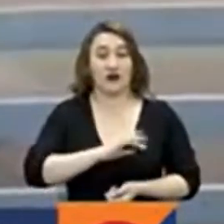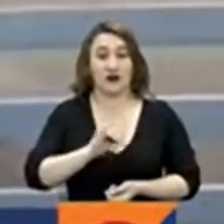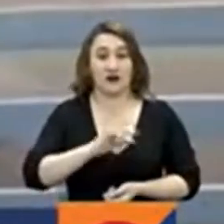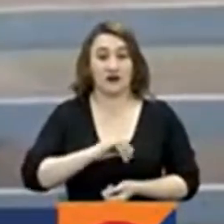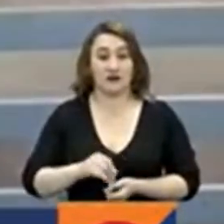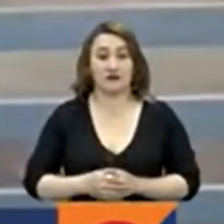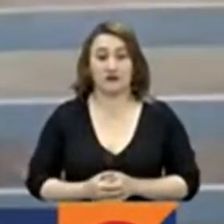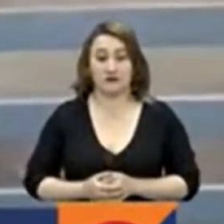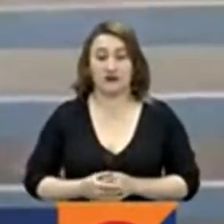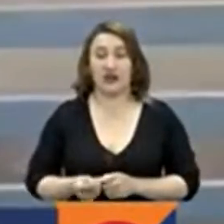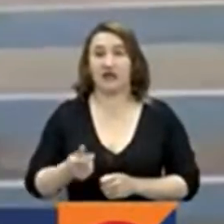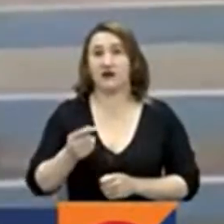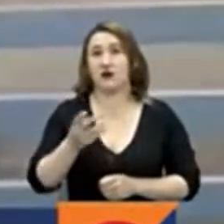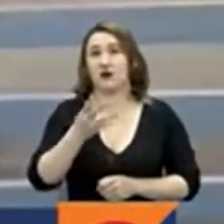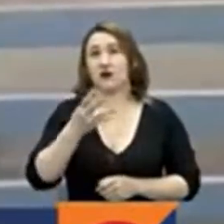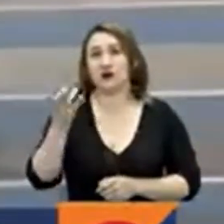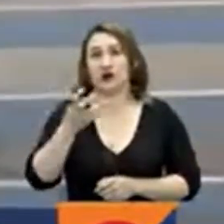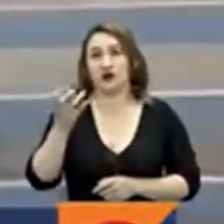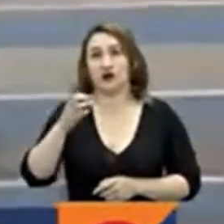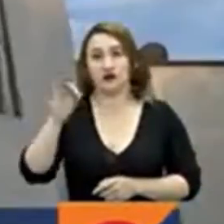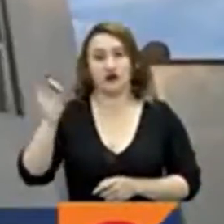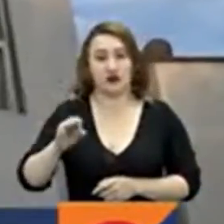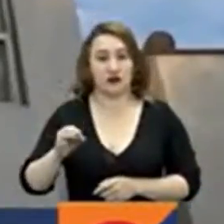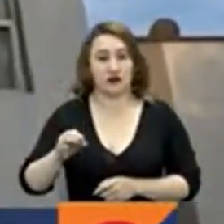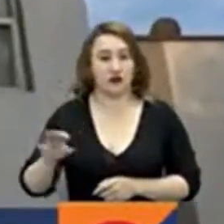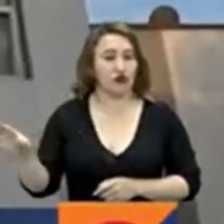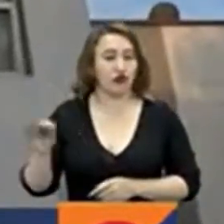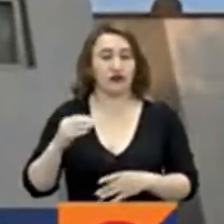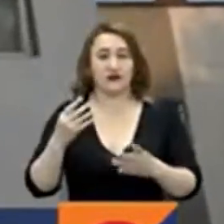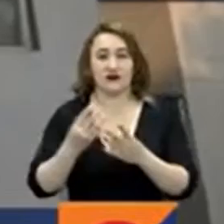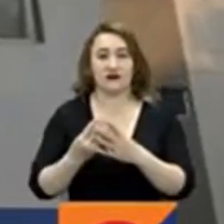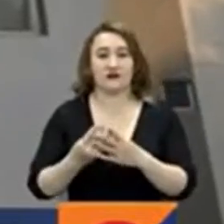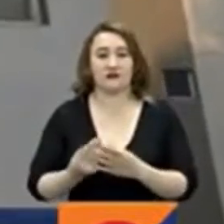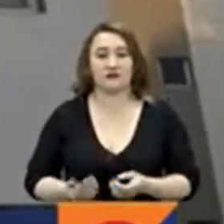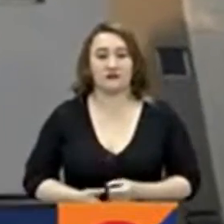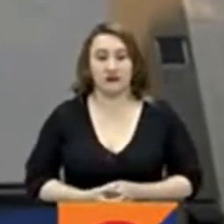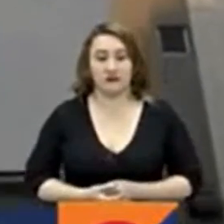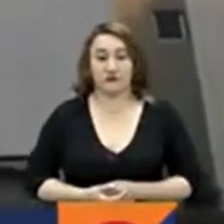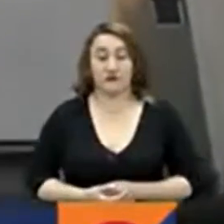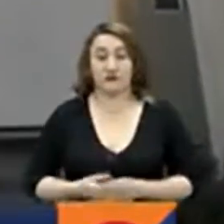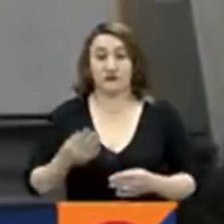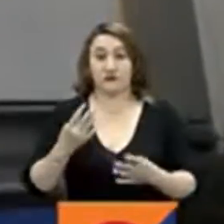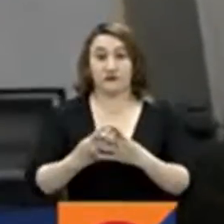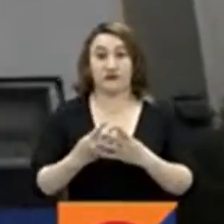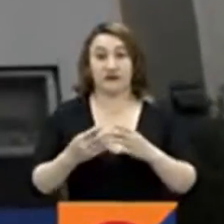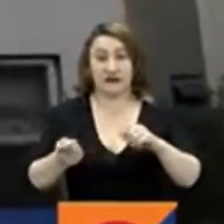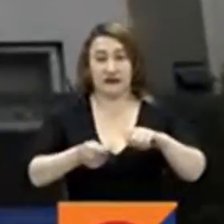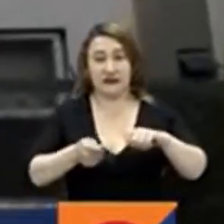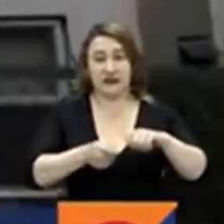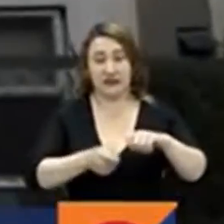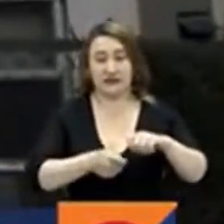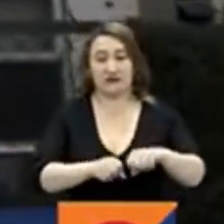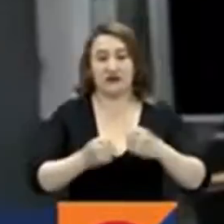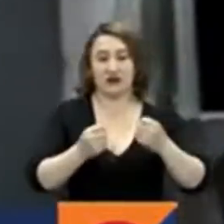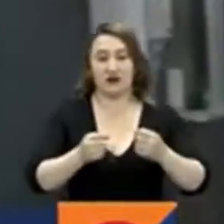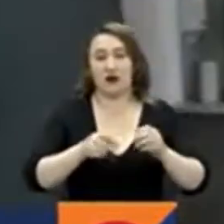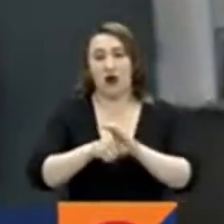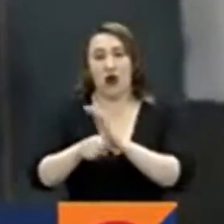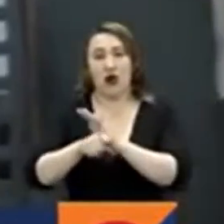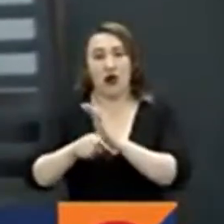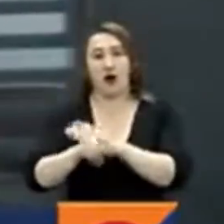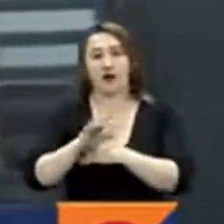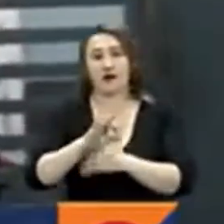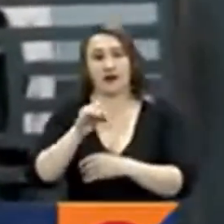metropolitana. Casi el 400% en todas las celdas. Después de dañar los barrotes, se fugaron 36 de los 84 detenidos de la